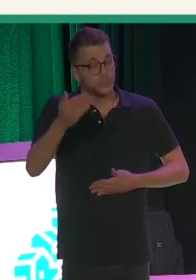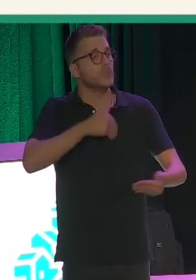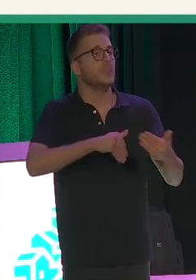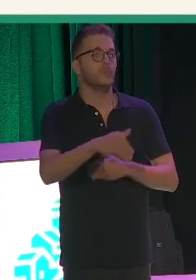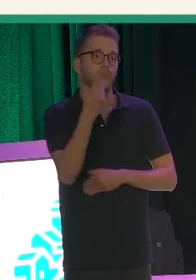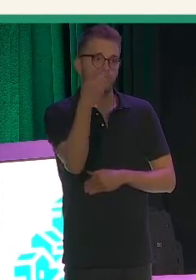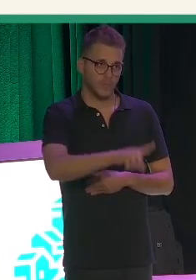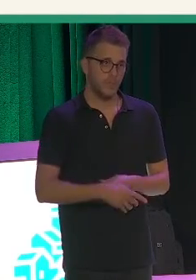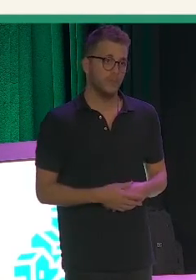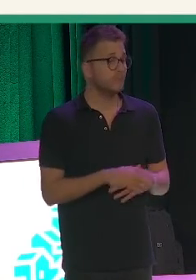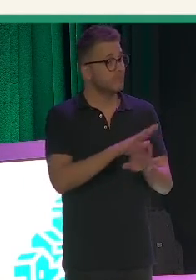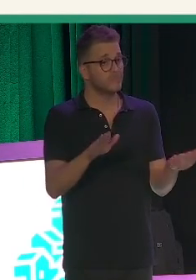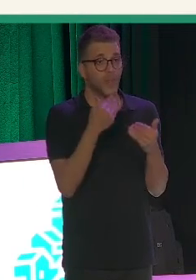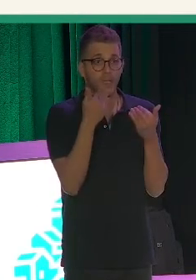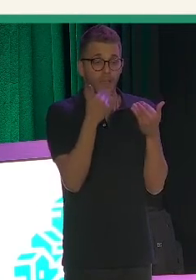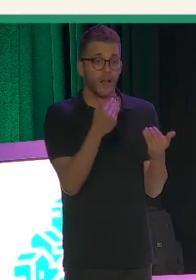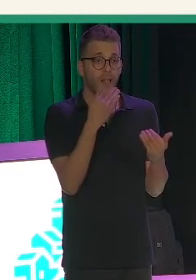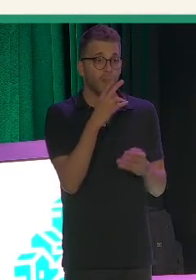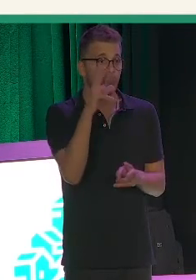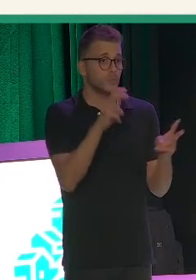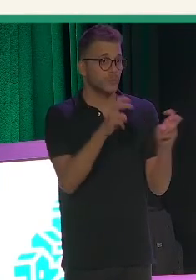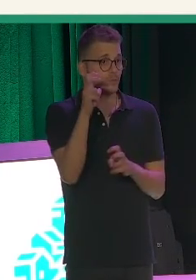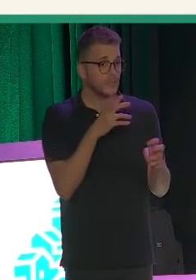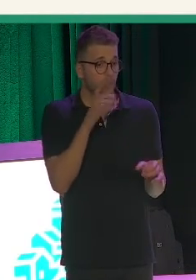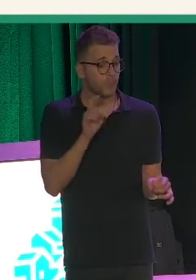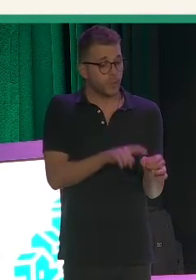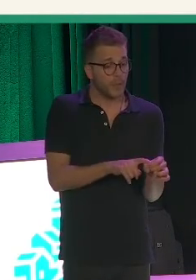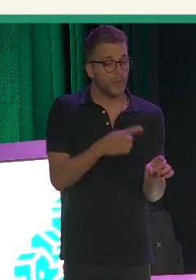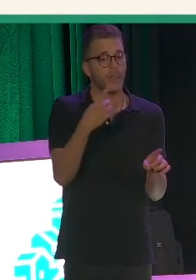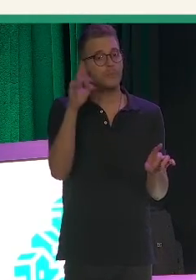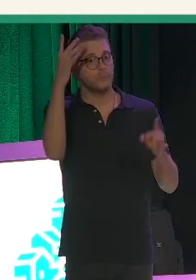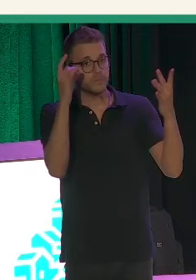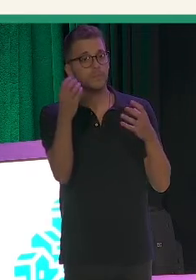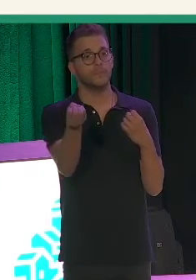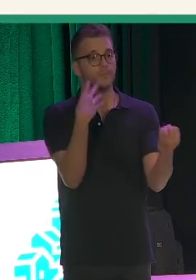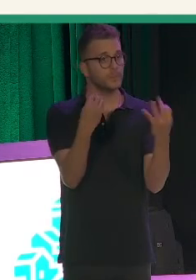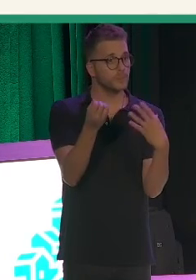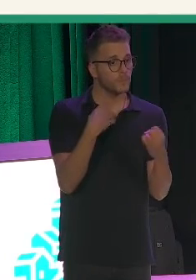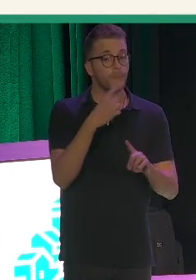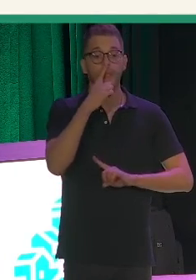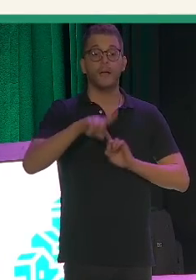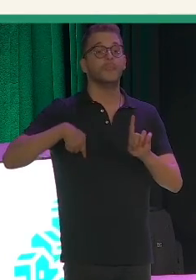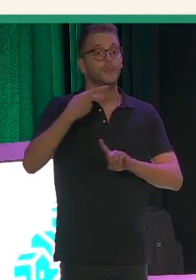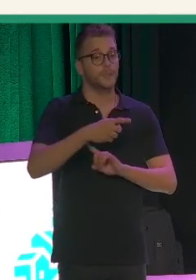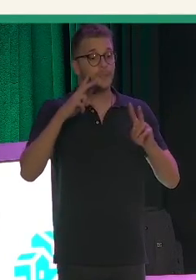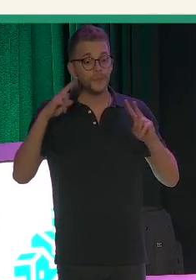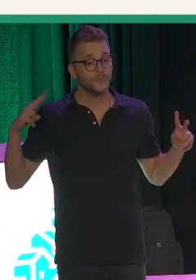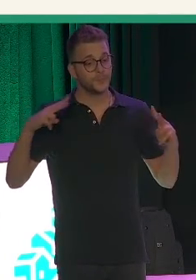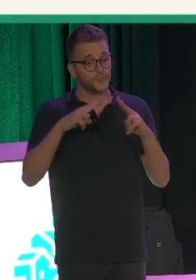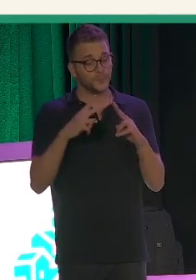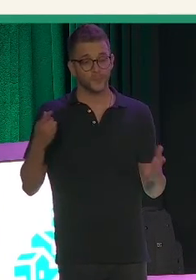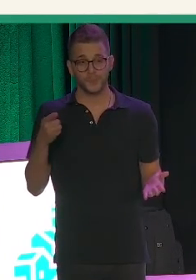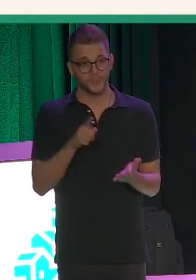muchísimas gracias por su asistencia, por sus aportaciones y que el año que viene nos veamos y